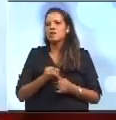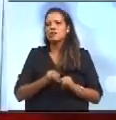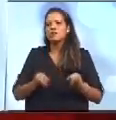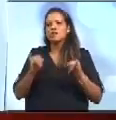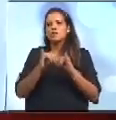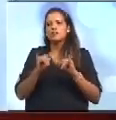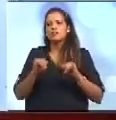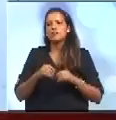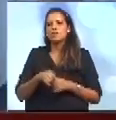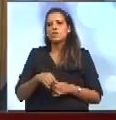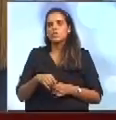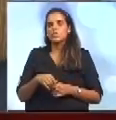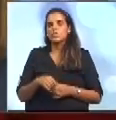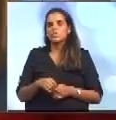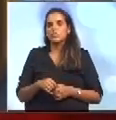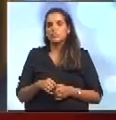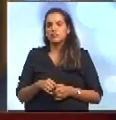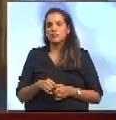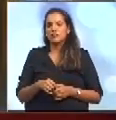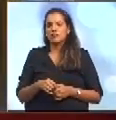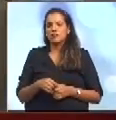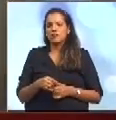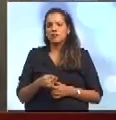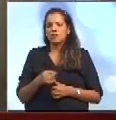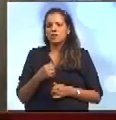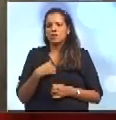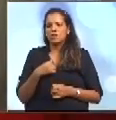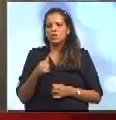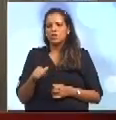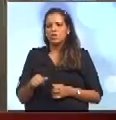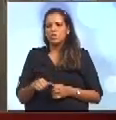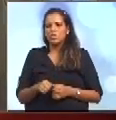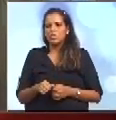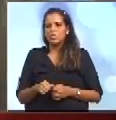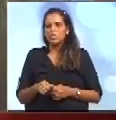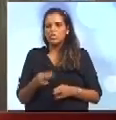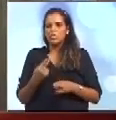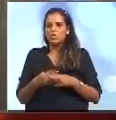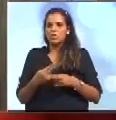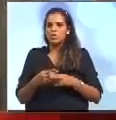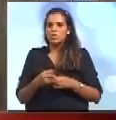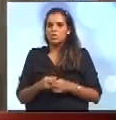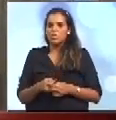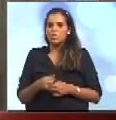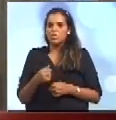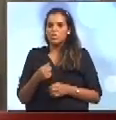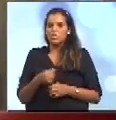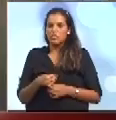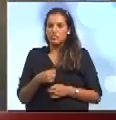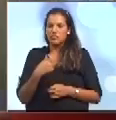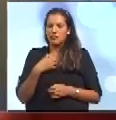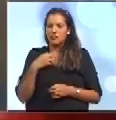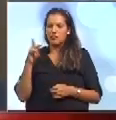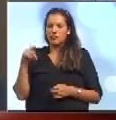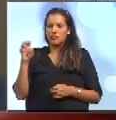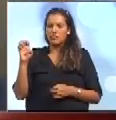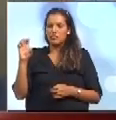una esmeraldeña de verdad. He dejado bien sentado mi nombre, el nombre, no el nombre de Petita